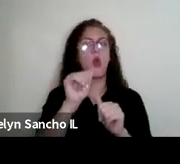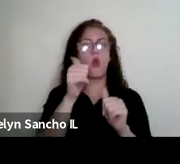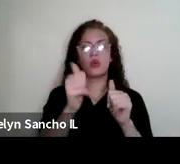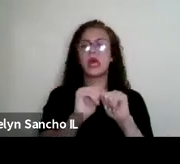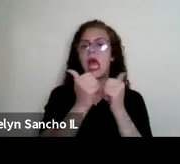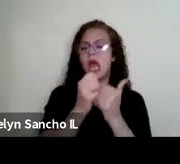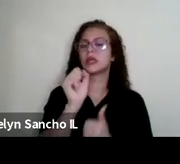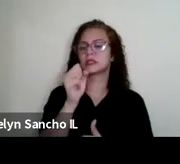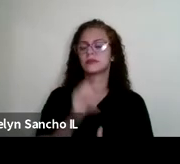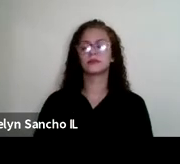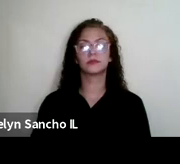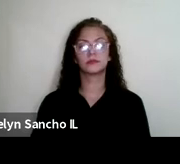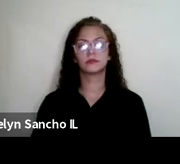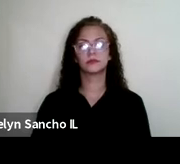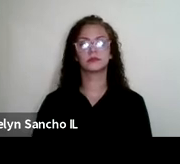áreas.